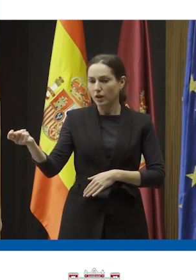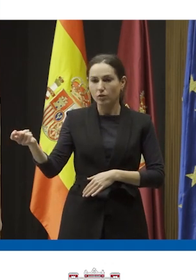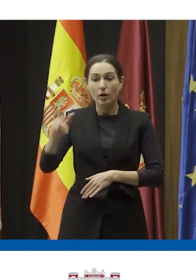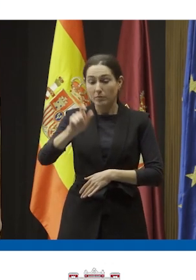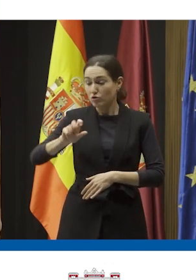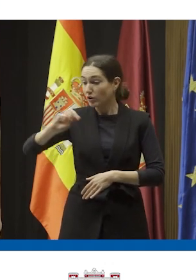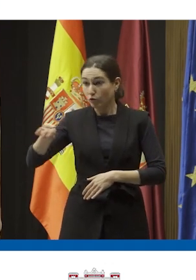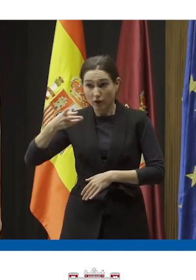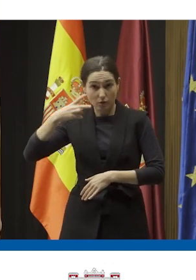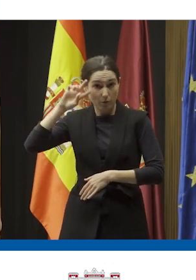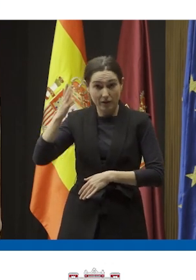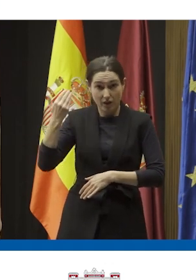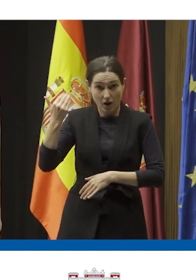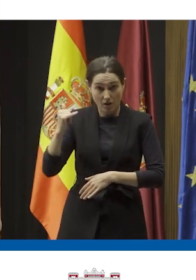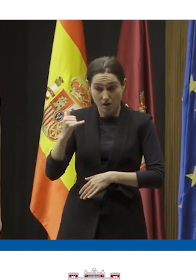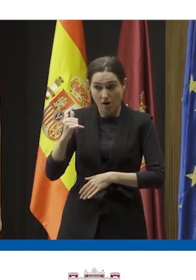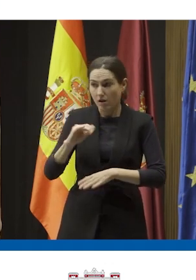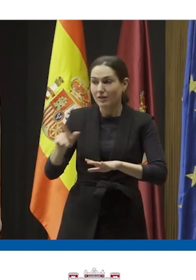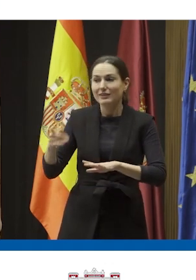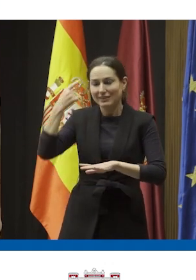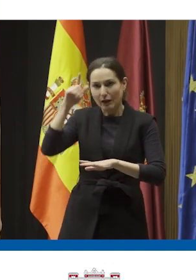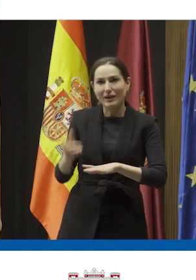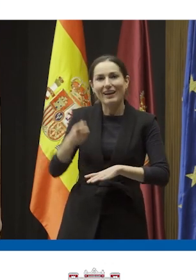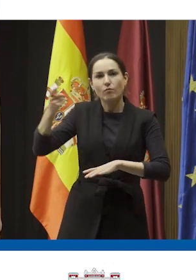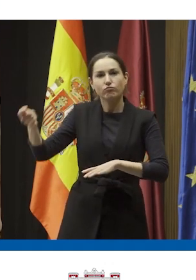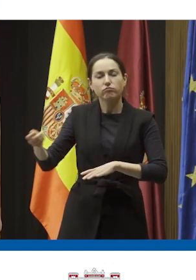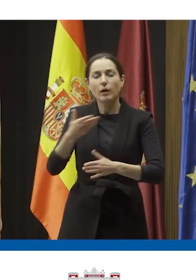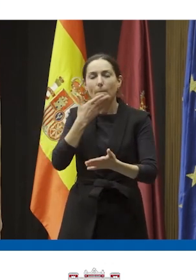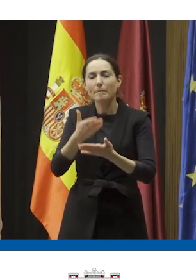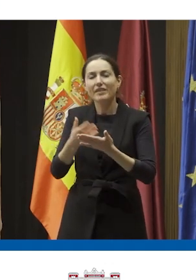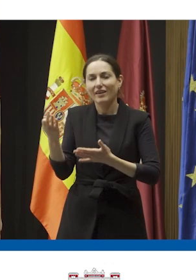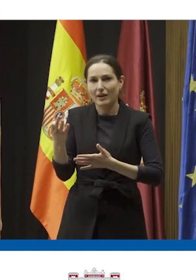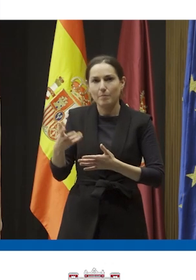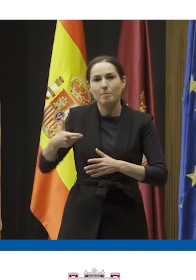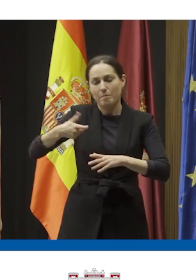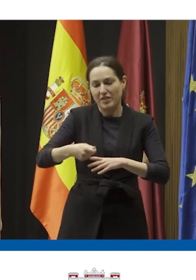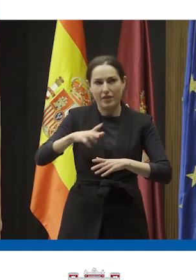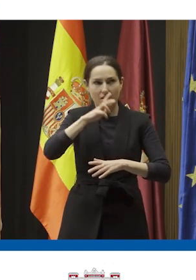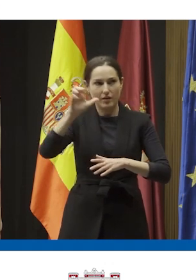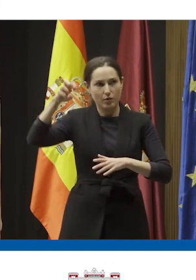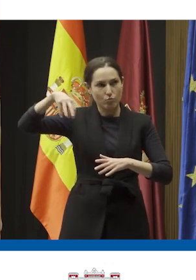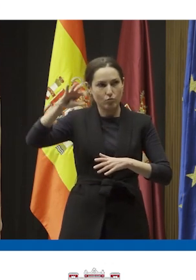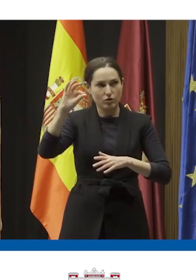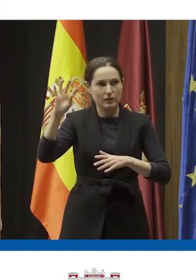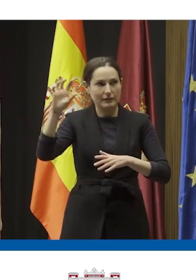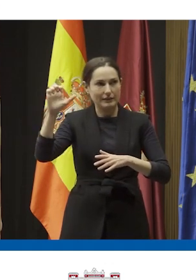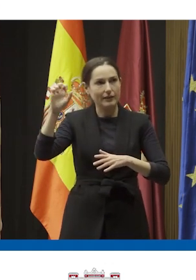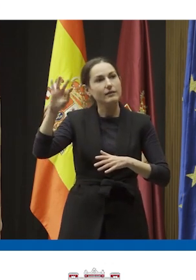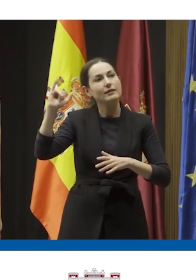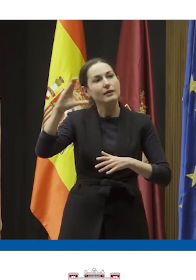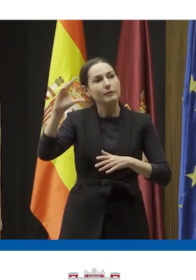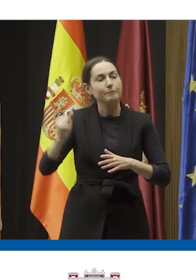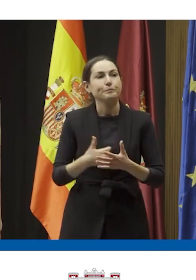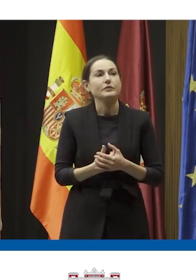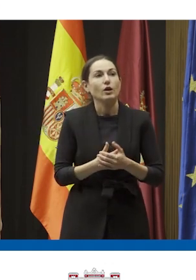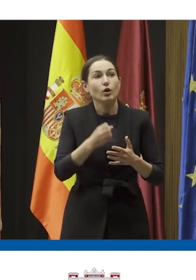pinza hemostática en ese momento. Otro avance, la anestesia, la antisepsia, la asepsia, la hemostasia.